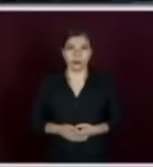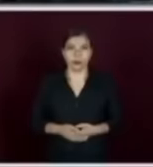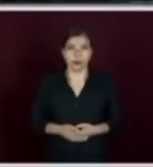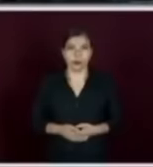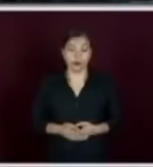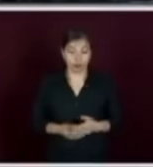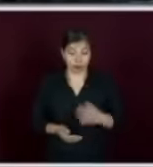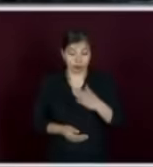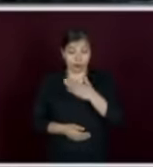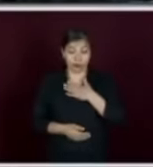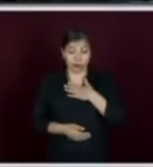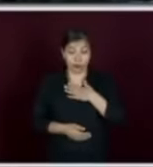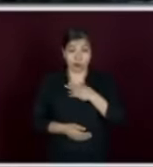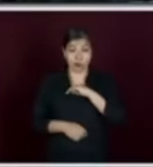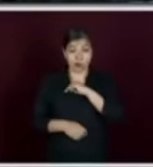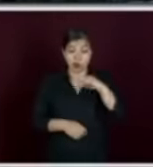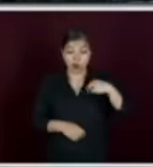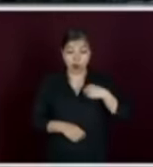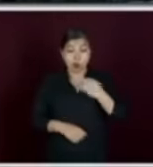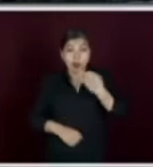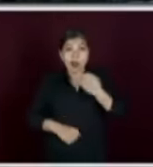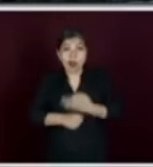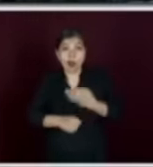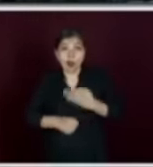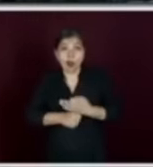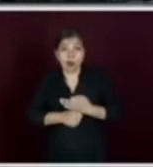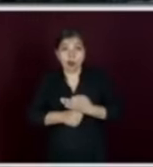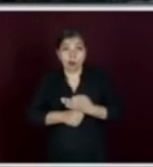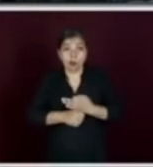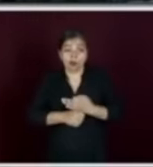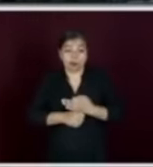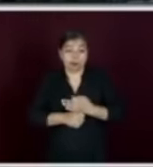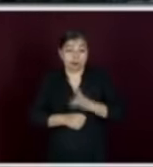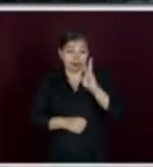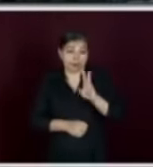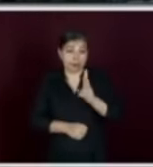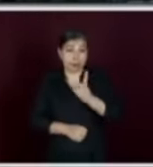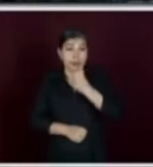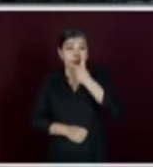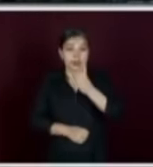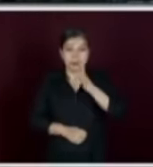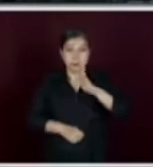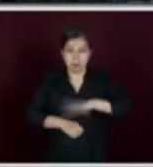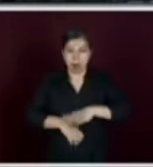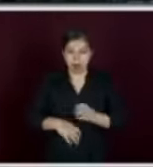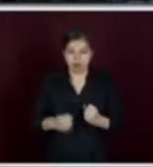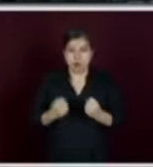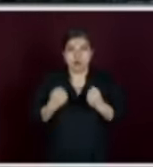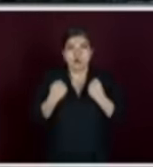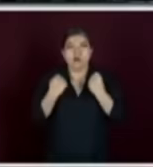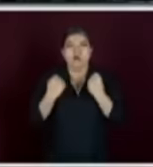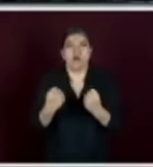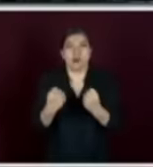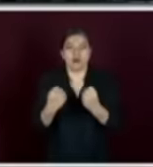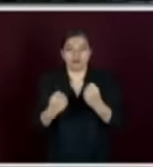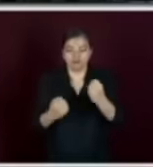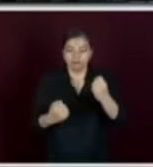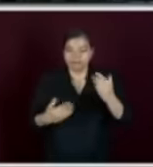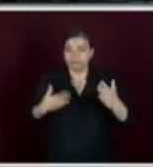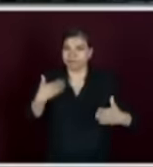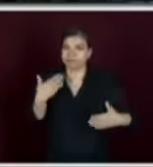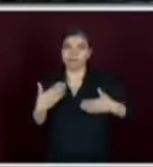Desde aquí lo decimos con fuerza y